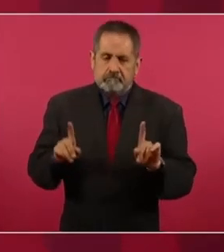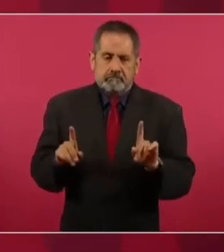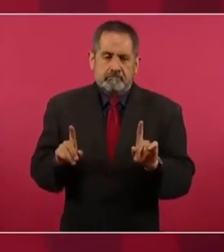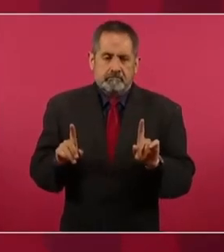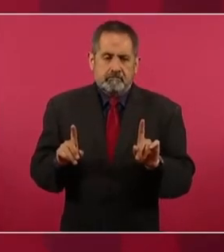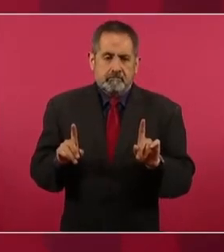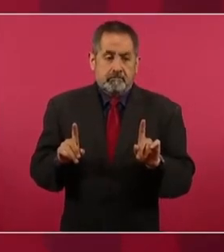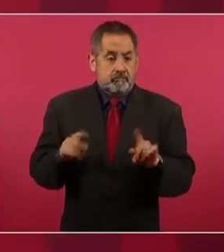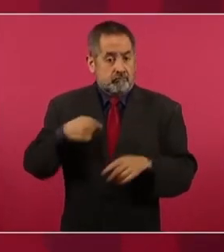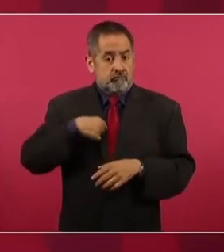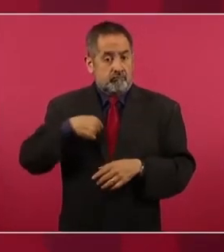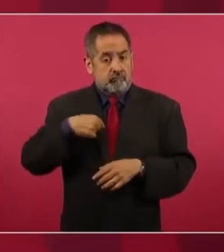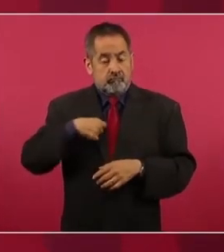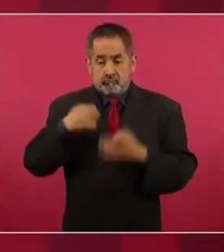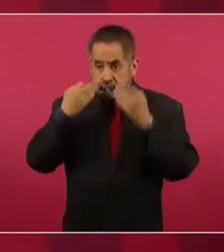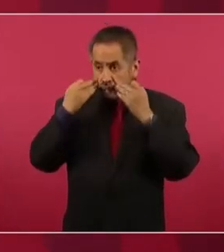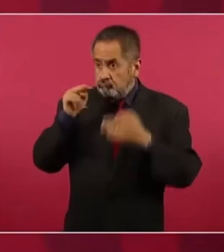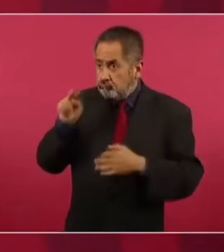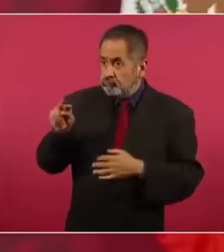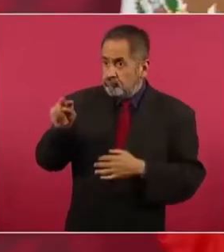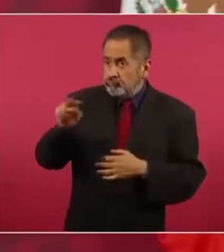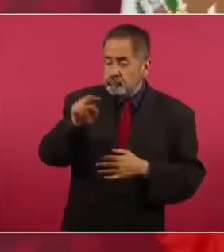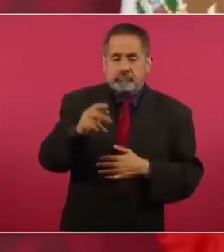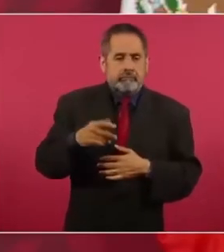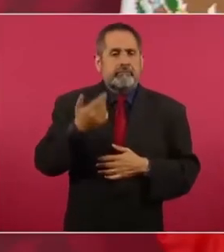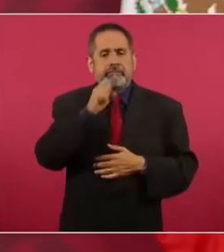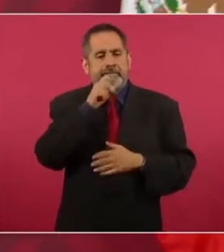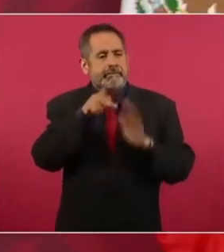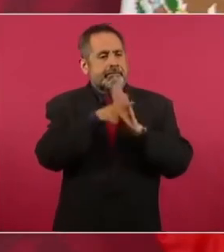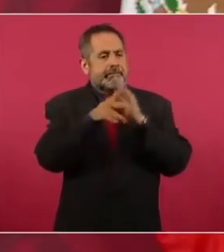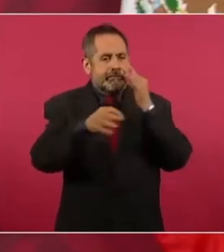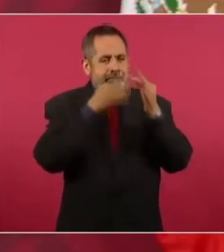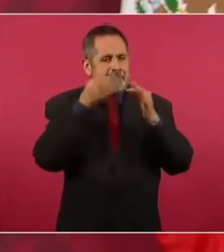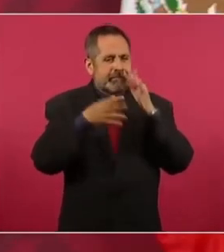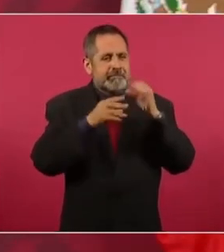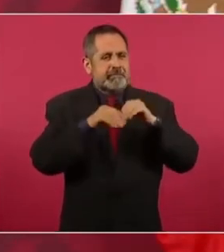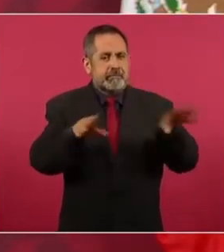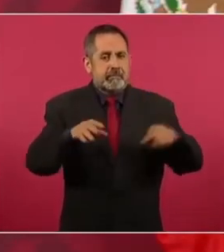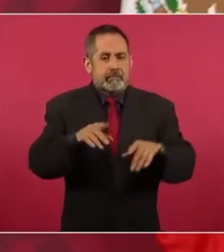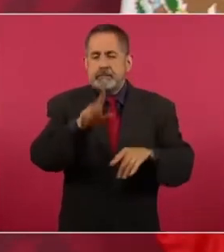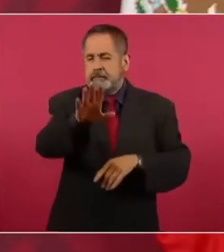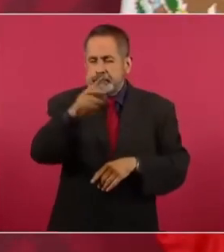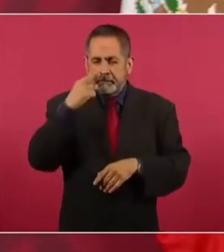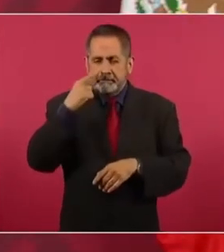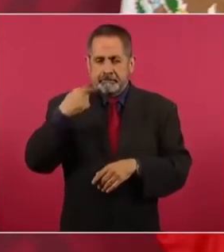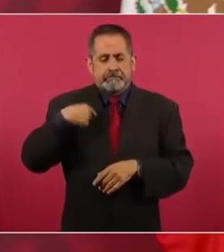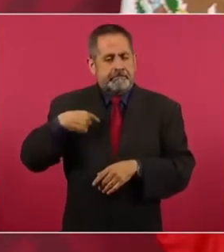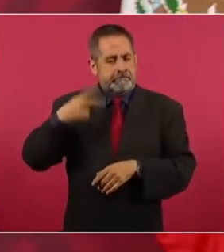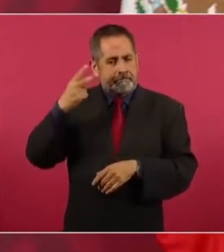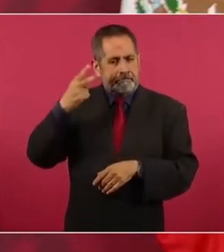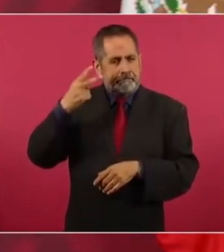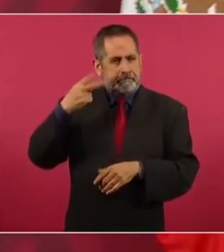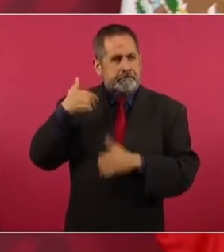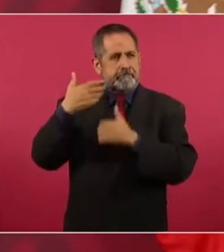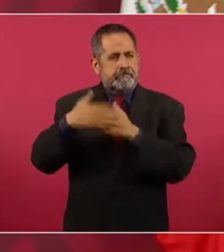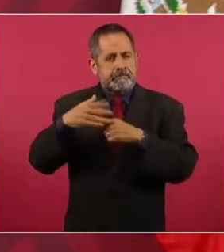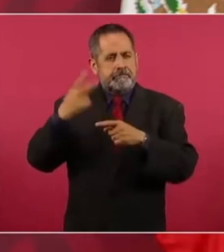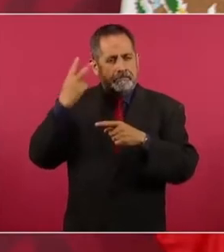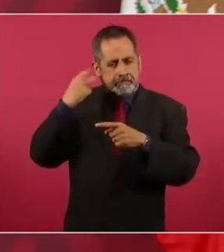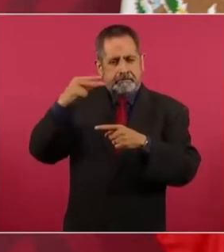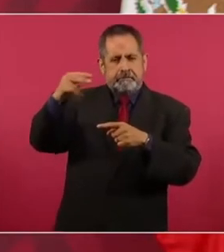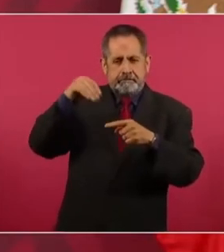Lo veo desde luego en los medios, ¿no? Vamos a hacer una gira allá a Chihuahua